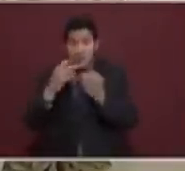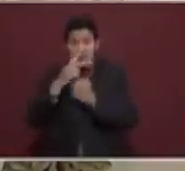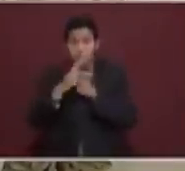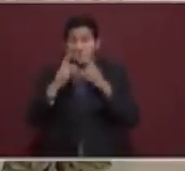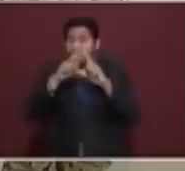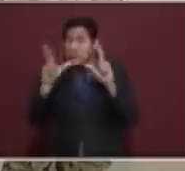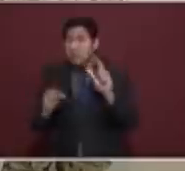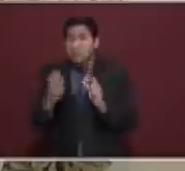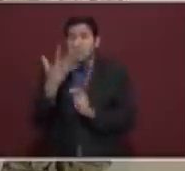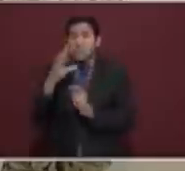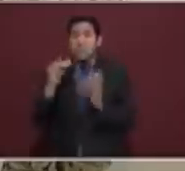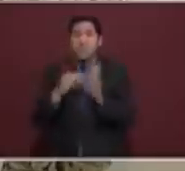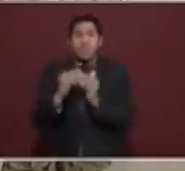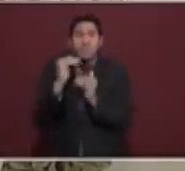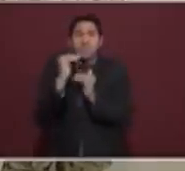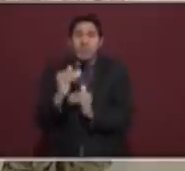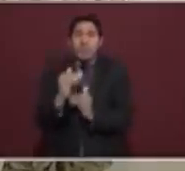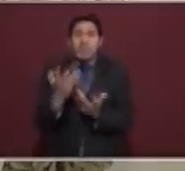he venido